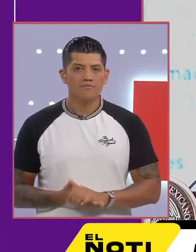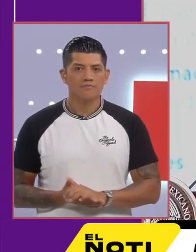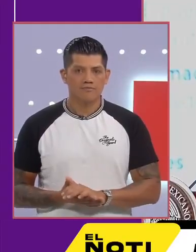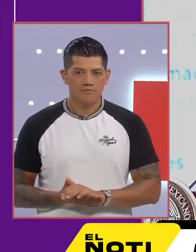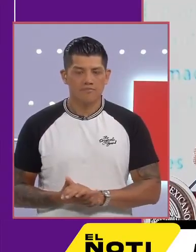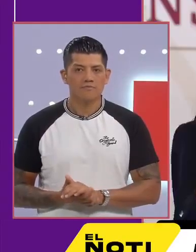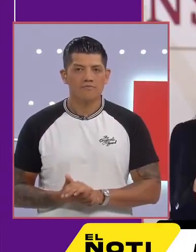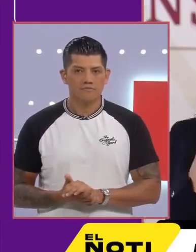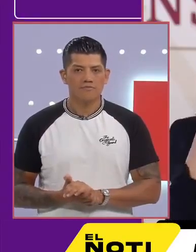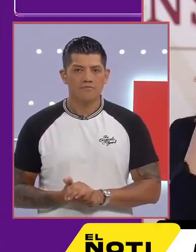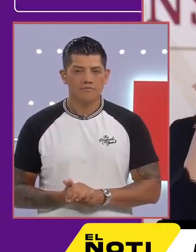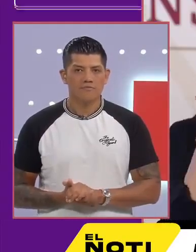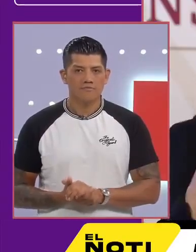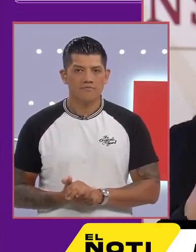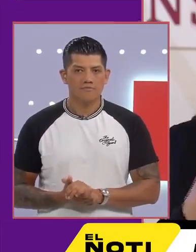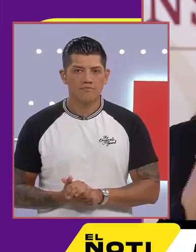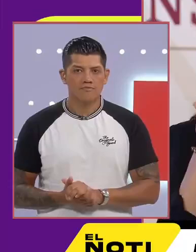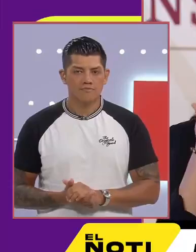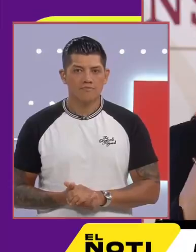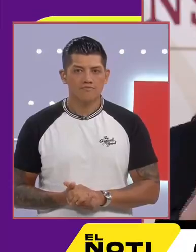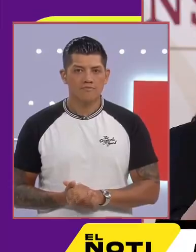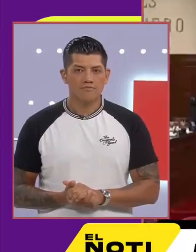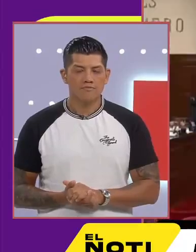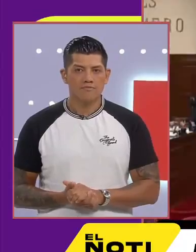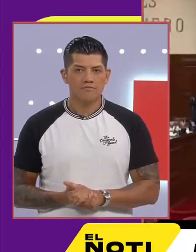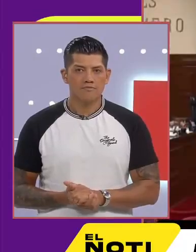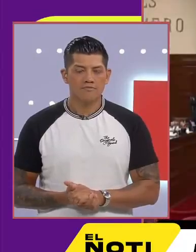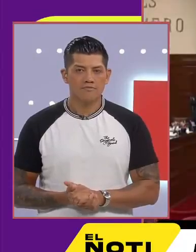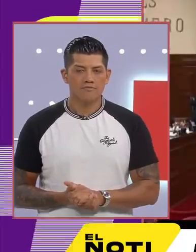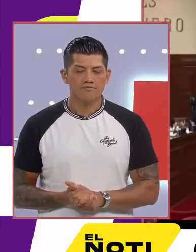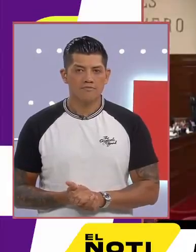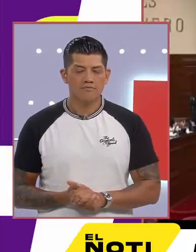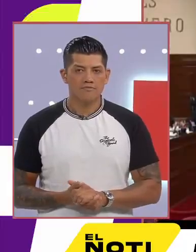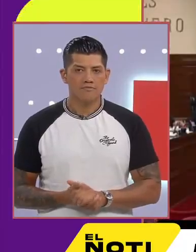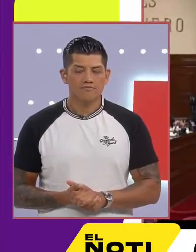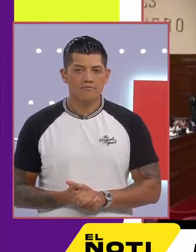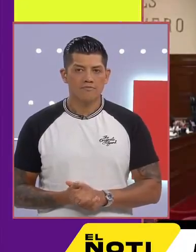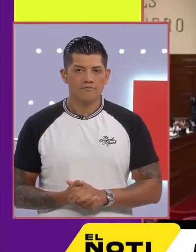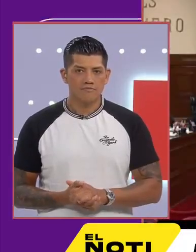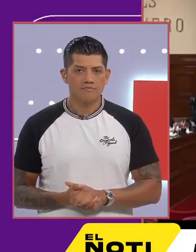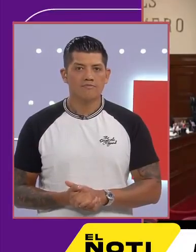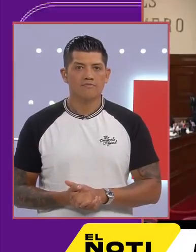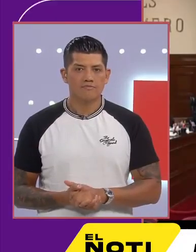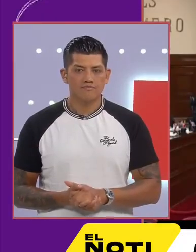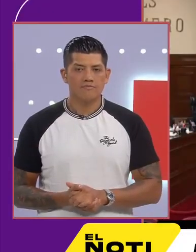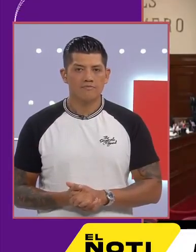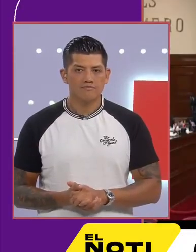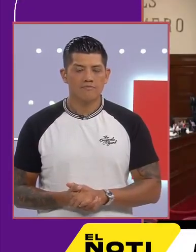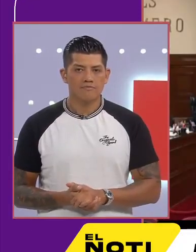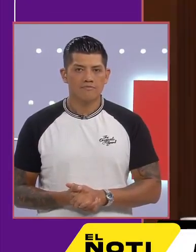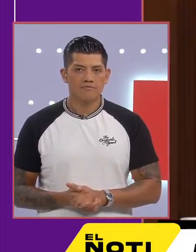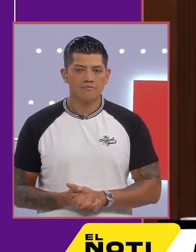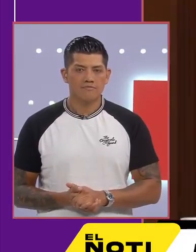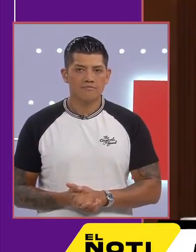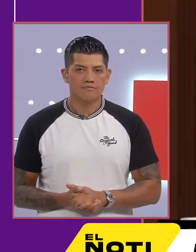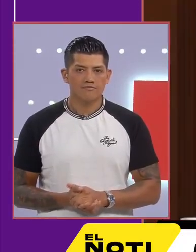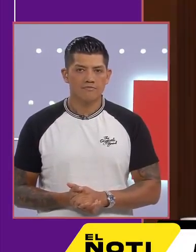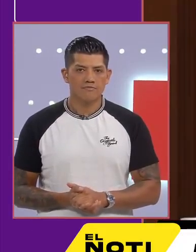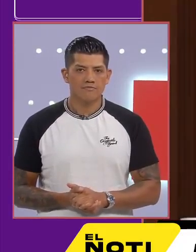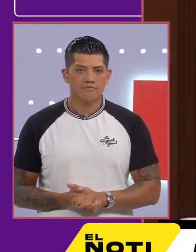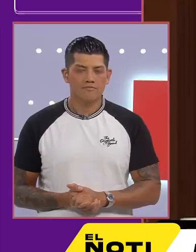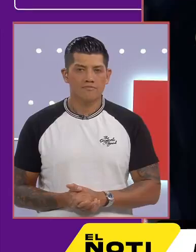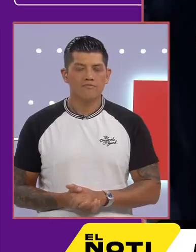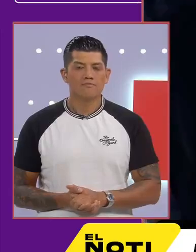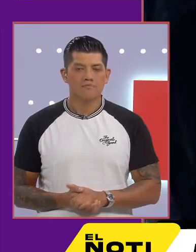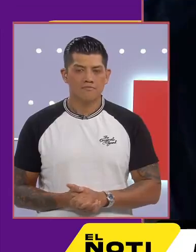suspende eso que está ocurriendo, la obra en este caso. Y esa suspensión es una suspensión general, es decir, si yo como ciudadano estoy pidiendo